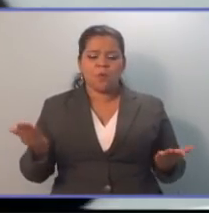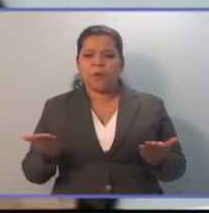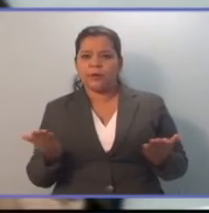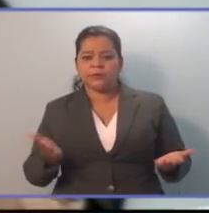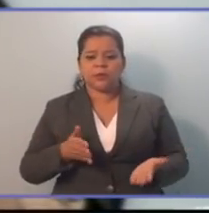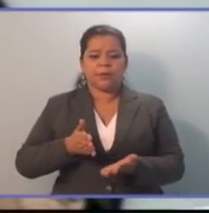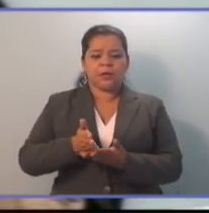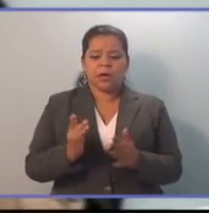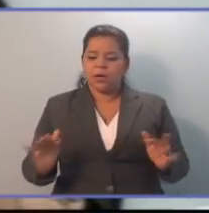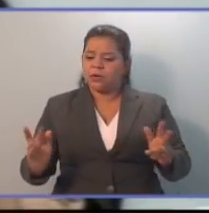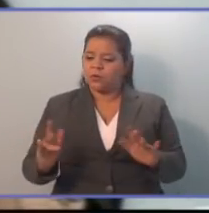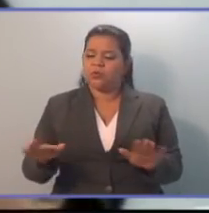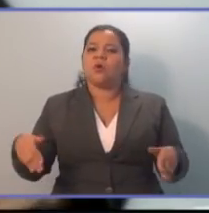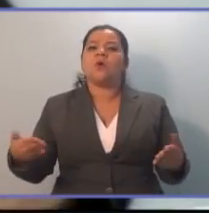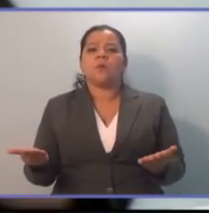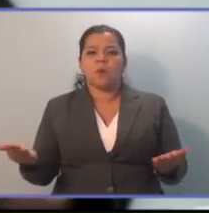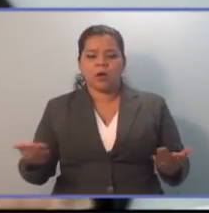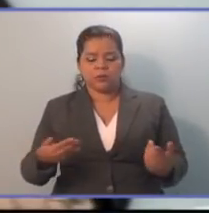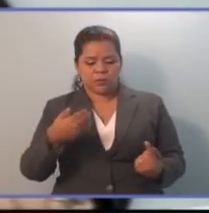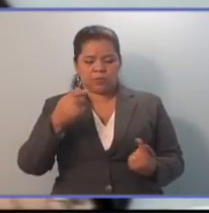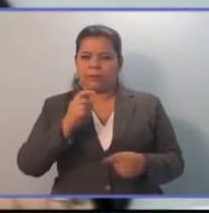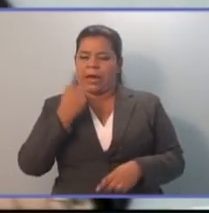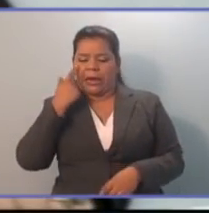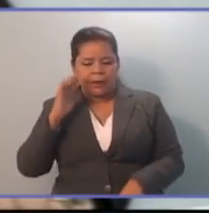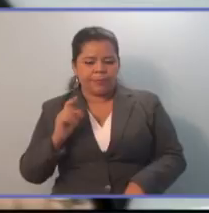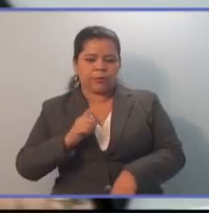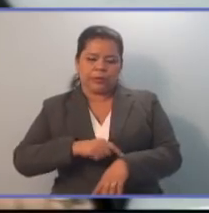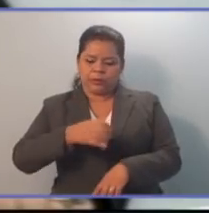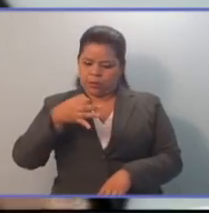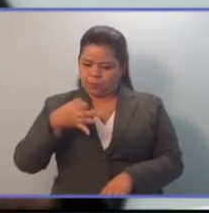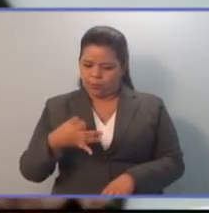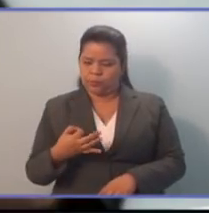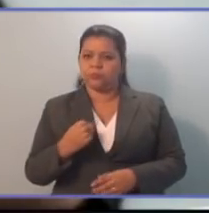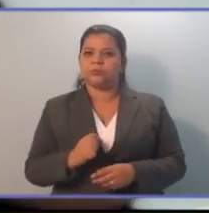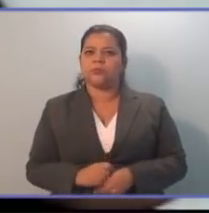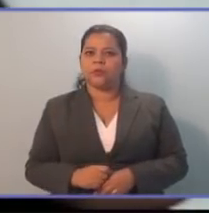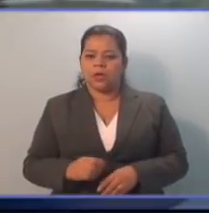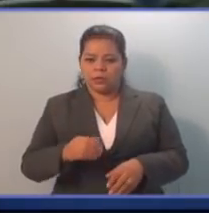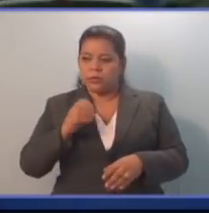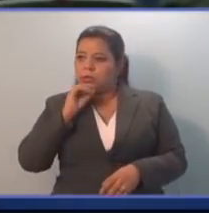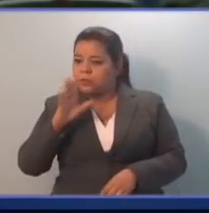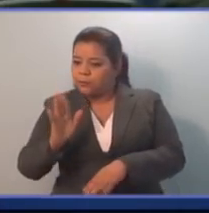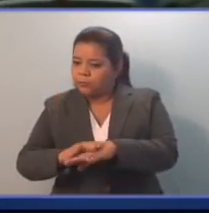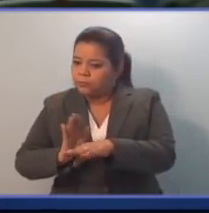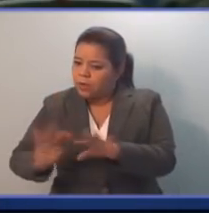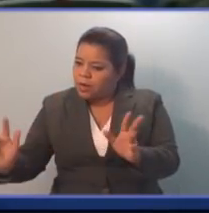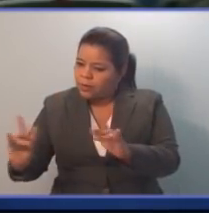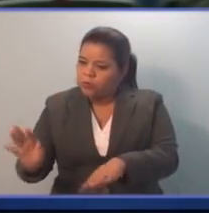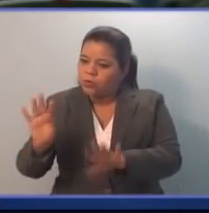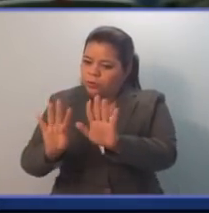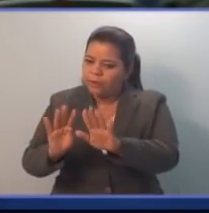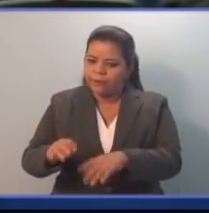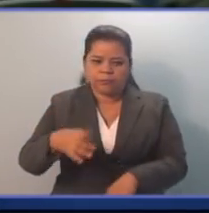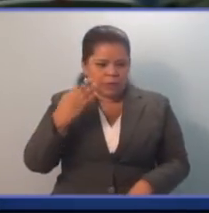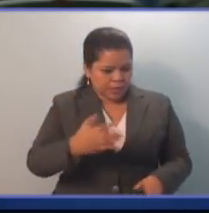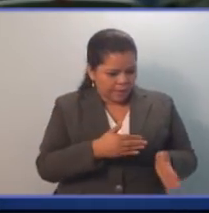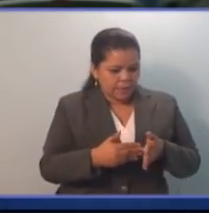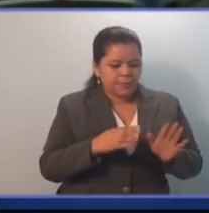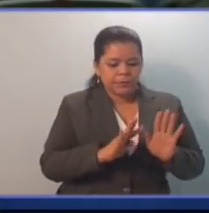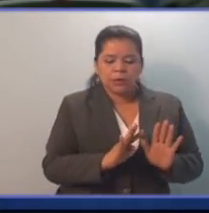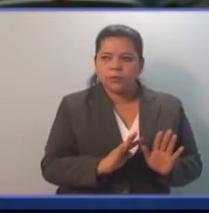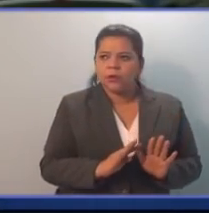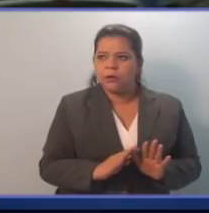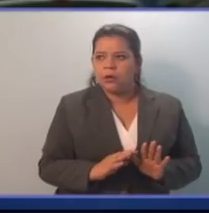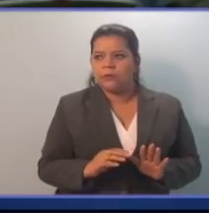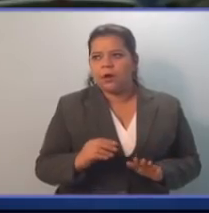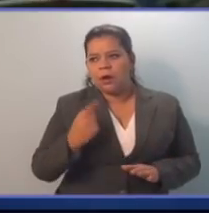a Corte Plena? La puntualidad. Si comenzamos a las 9, pues a las 9 hay que comenzar. El